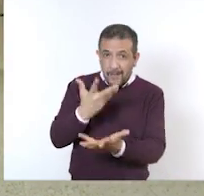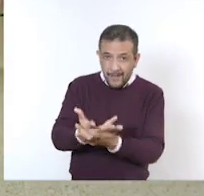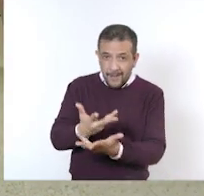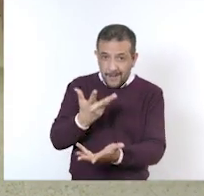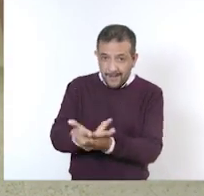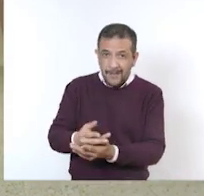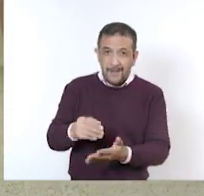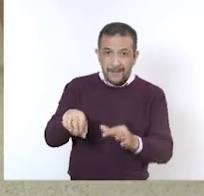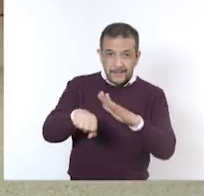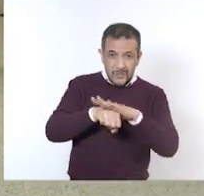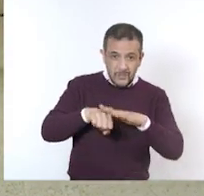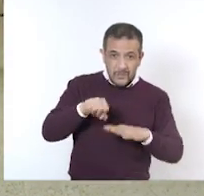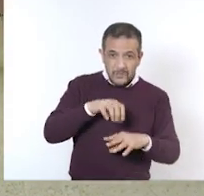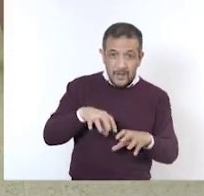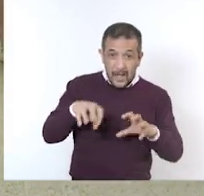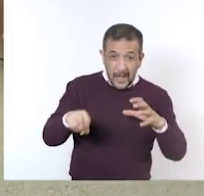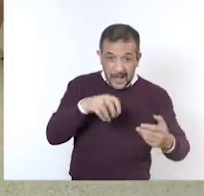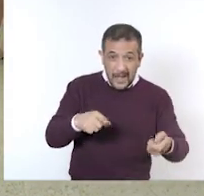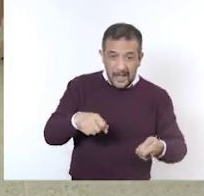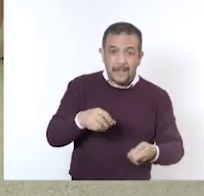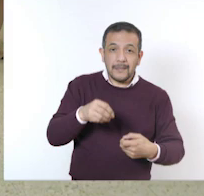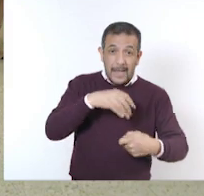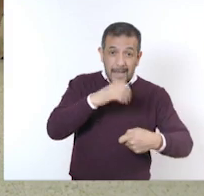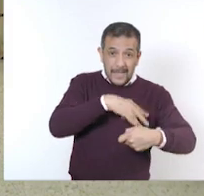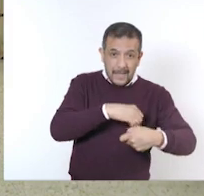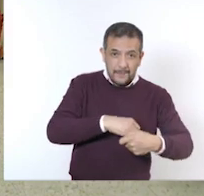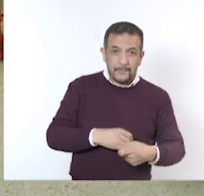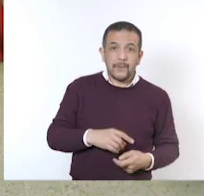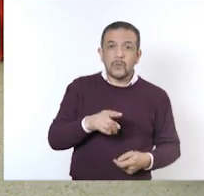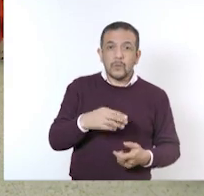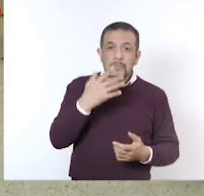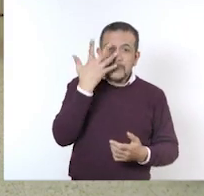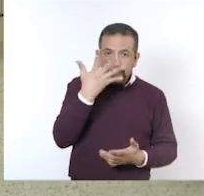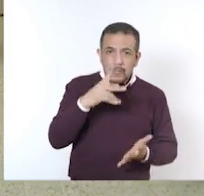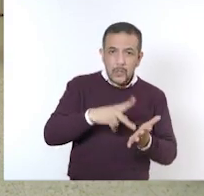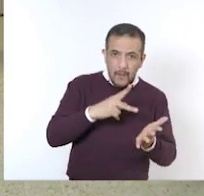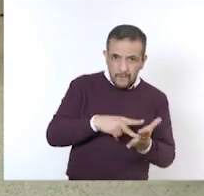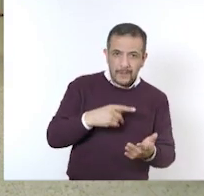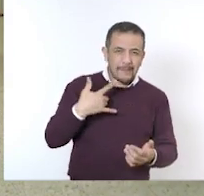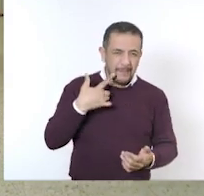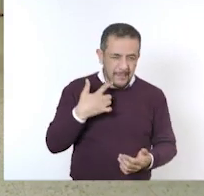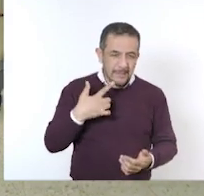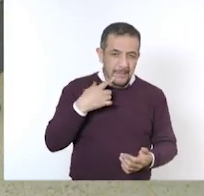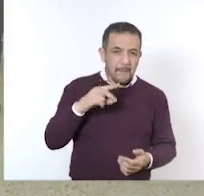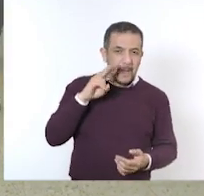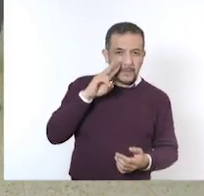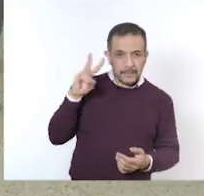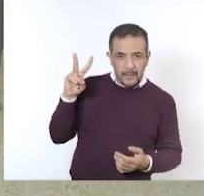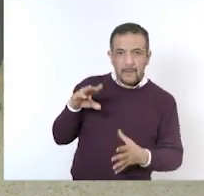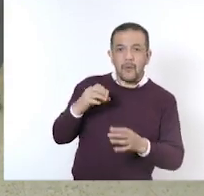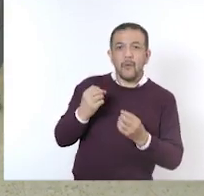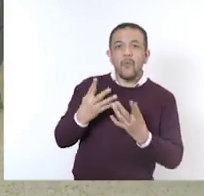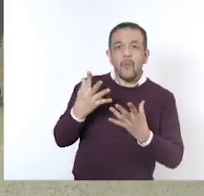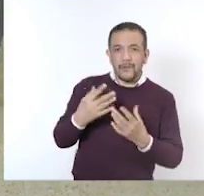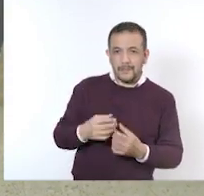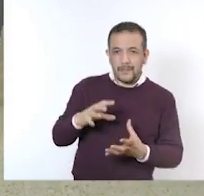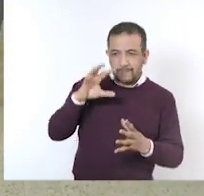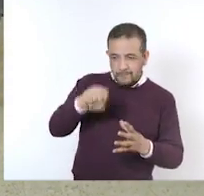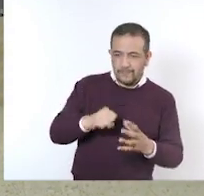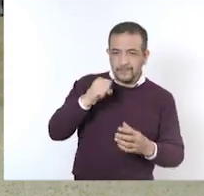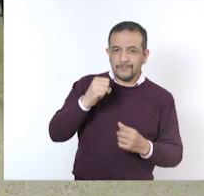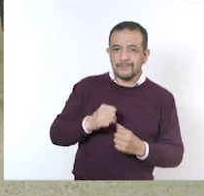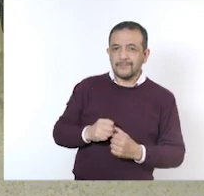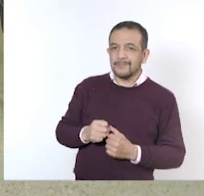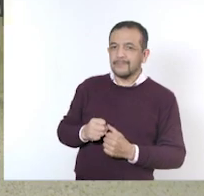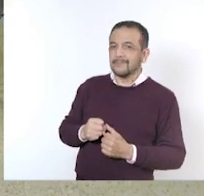caigan al piso. Irán sumando las pelotas atrapadas durante 5 intentos. Veamos cuántas logra atrapar tu